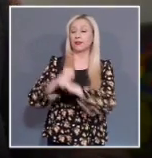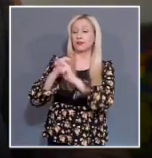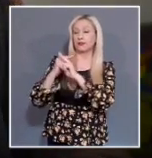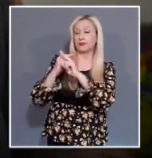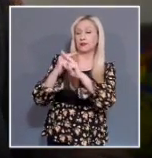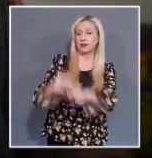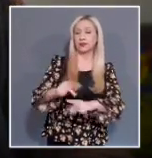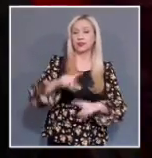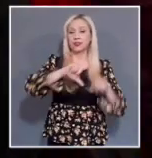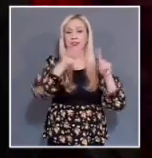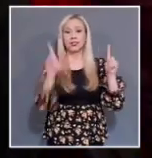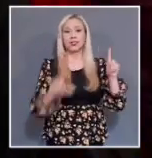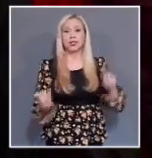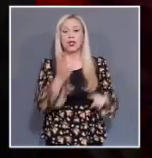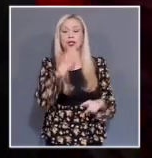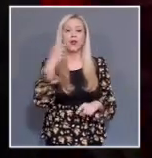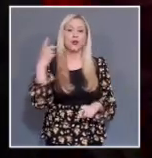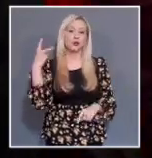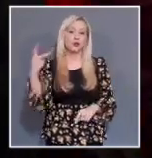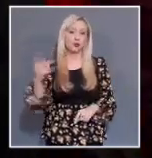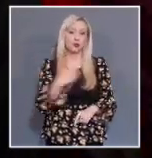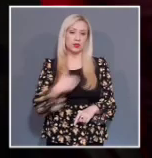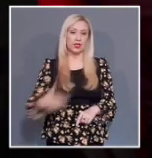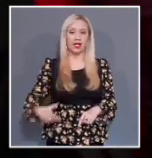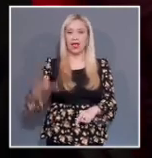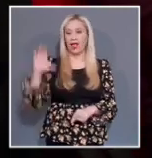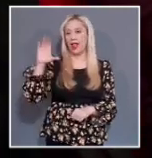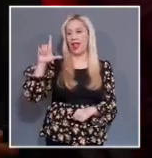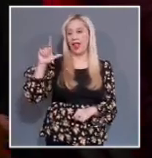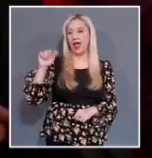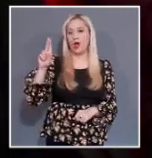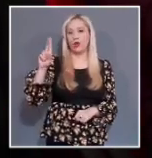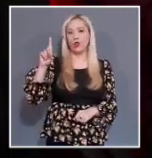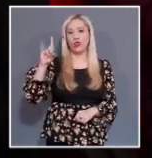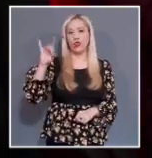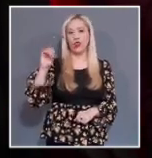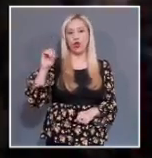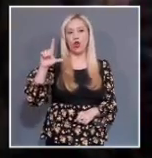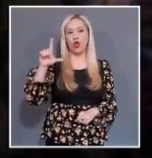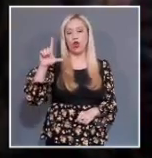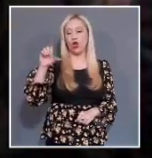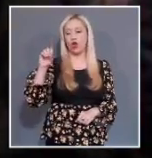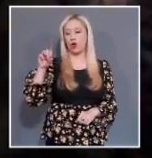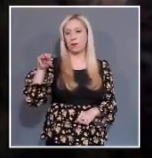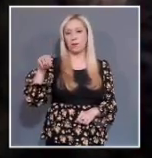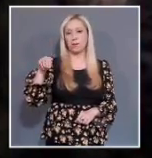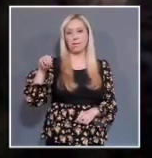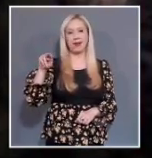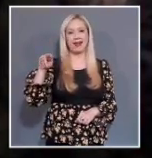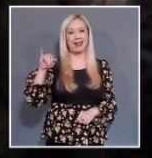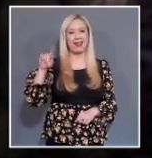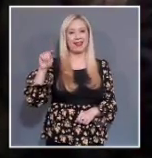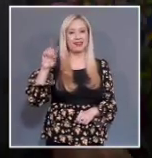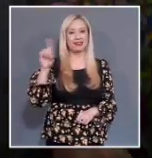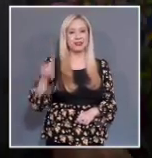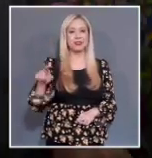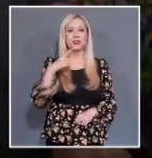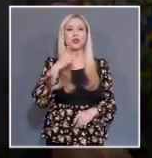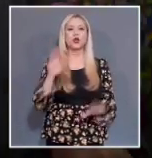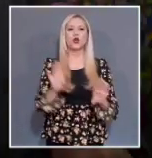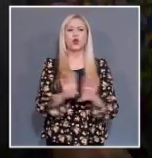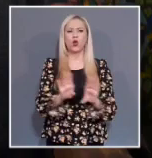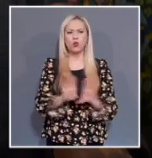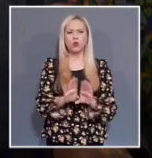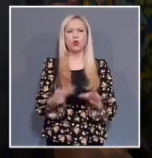Claudio Lobnitz Adler, se encuentra en etapa de reflexión sobre las estrategias de comunicación y de inclusión de audiencias. Es